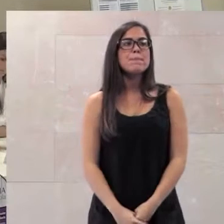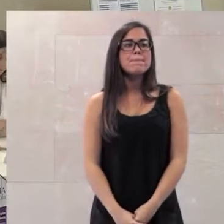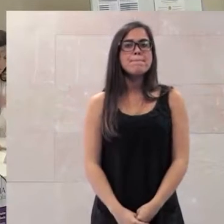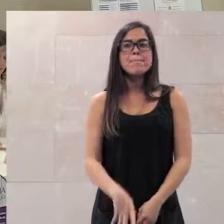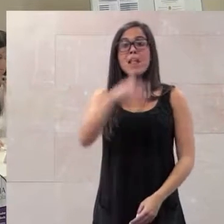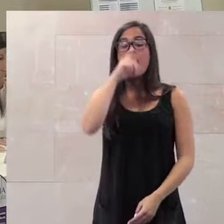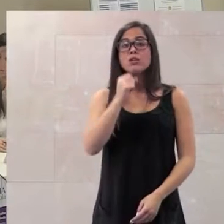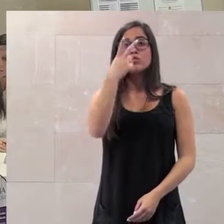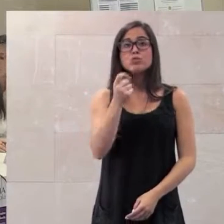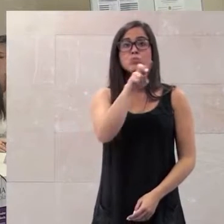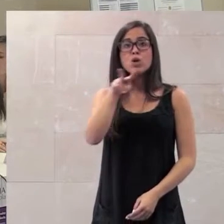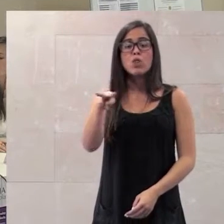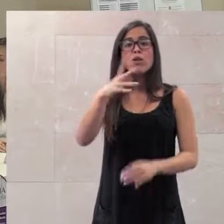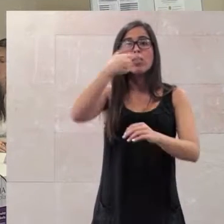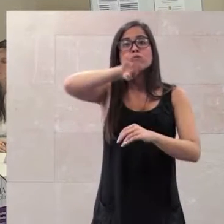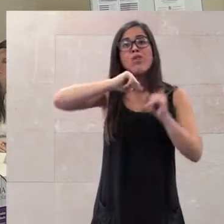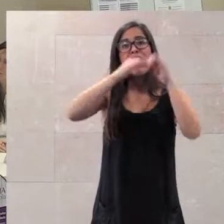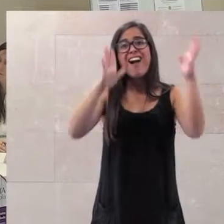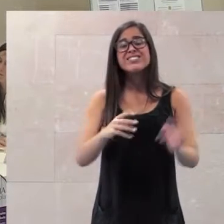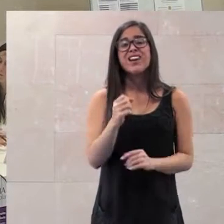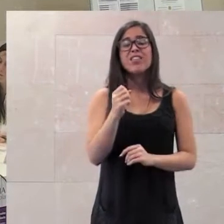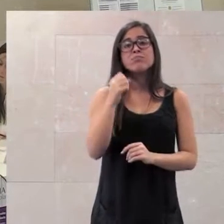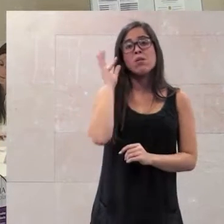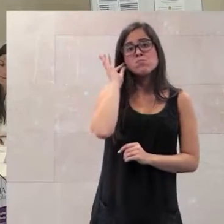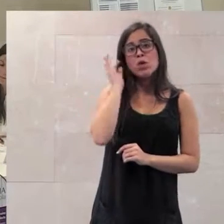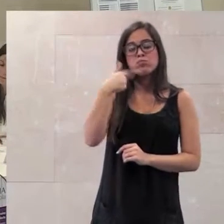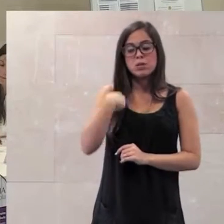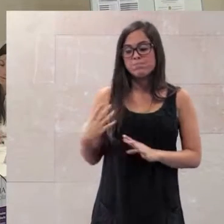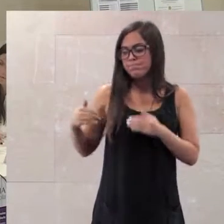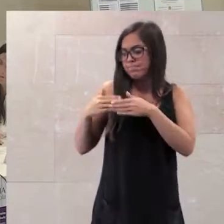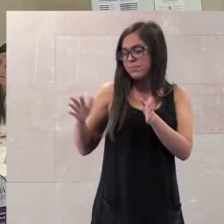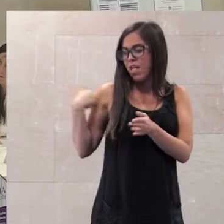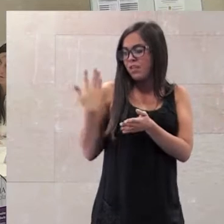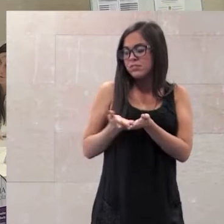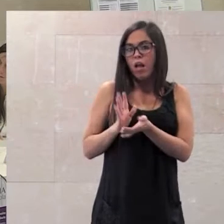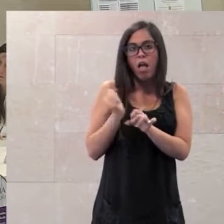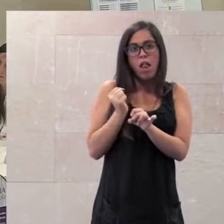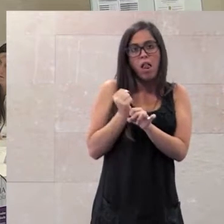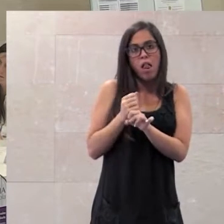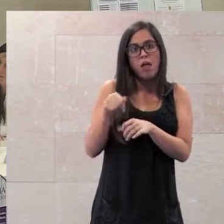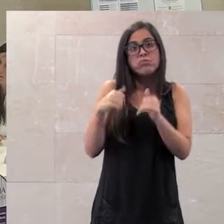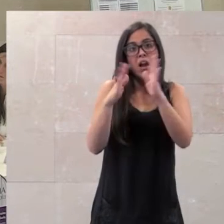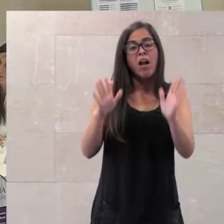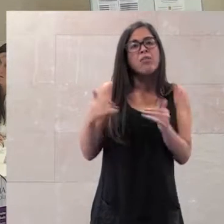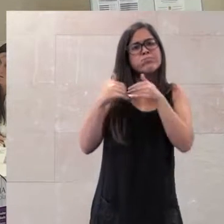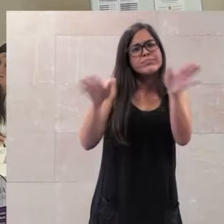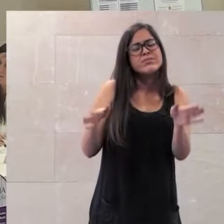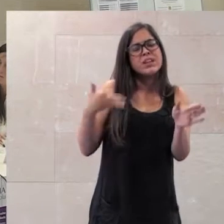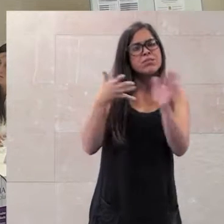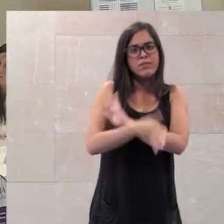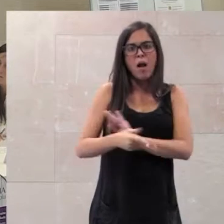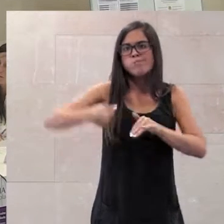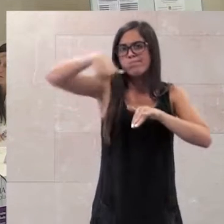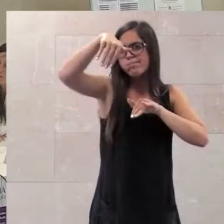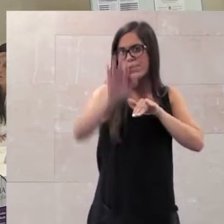En 2012 abrimos la Casa de las Mujeres. Yo empecé desde el principio en su apertura y desde luego que la casa supuso un salto